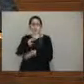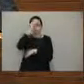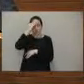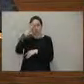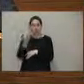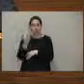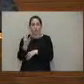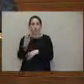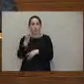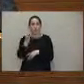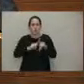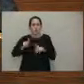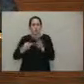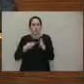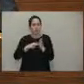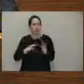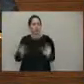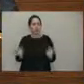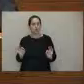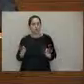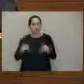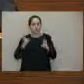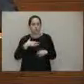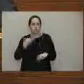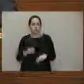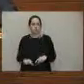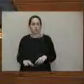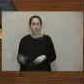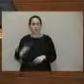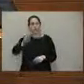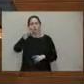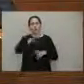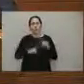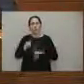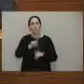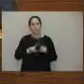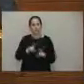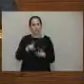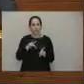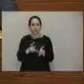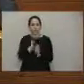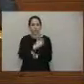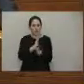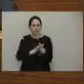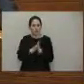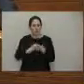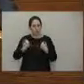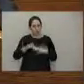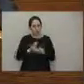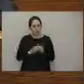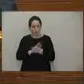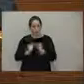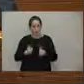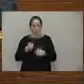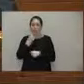ninguna imposibilidad técnica que lo haga imposible. Otro de los problemas que ya hacía referencia al inicio de mi intervención